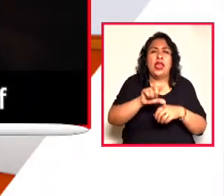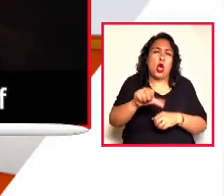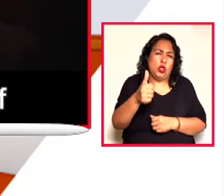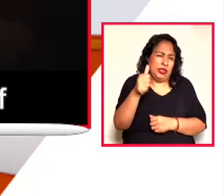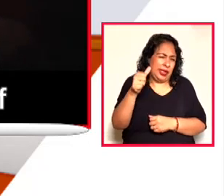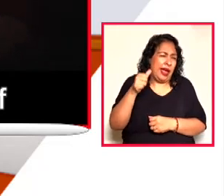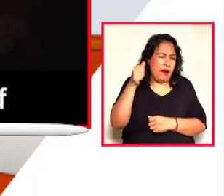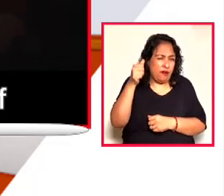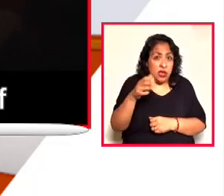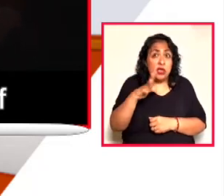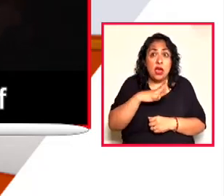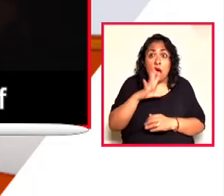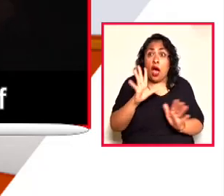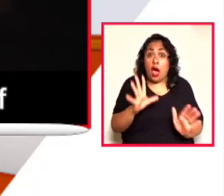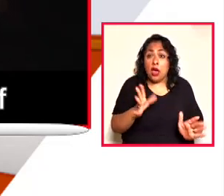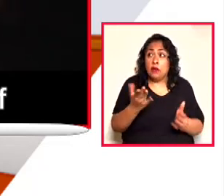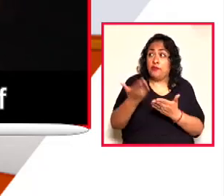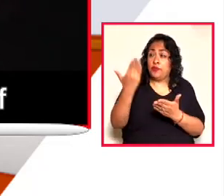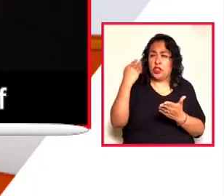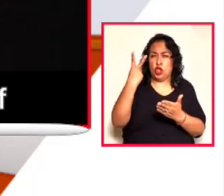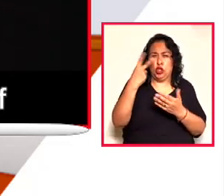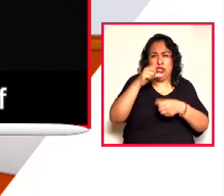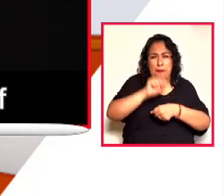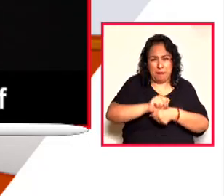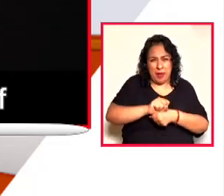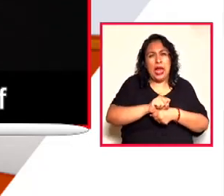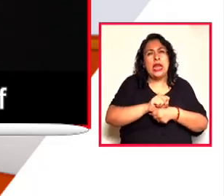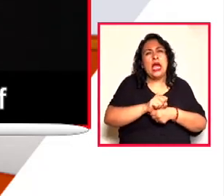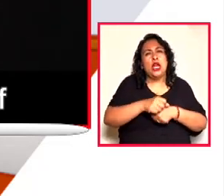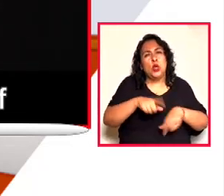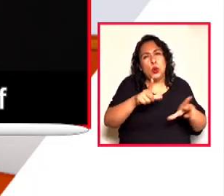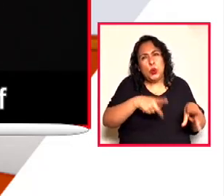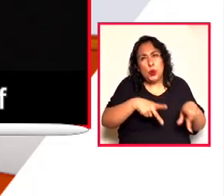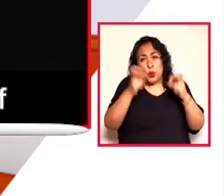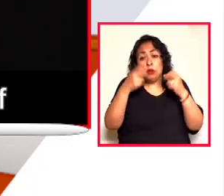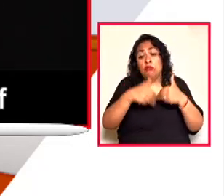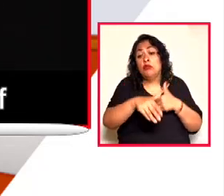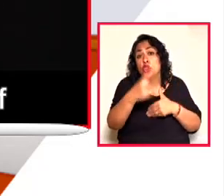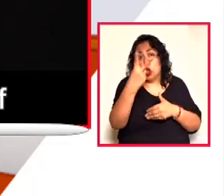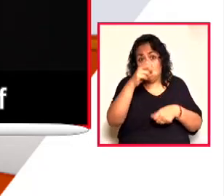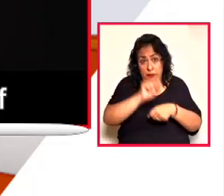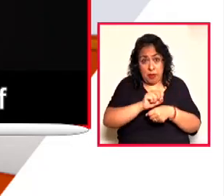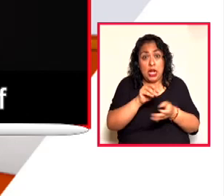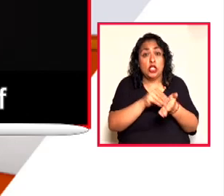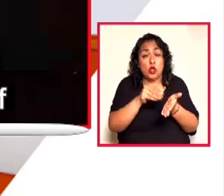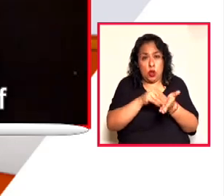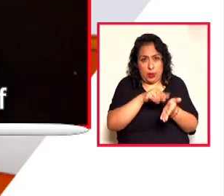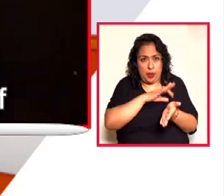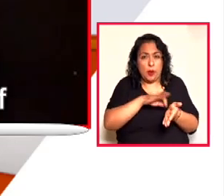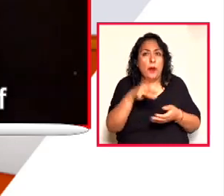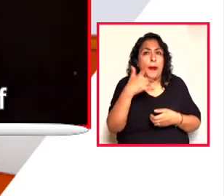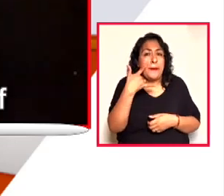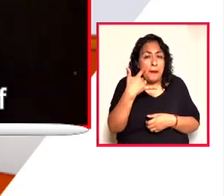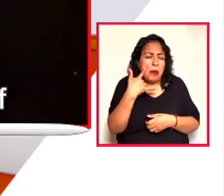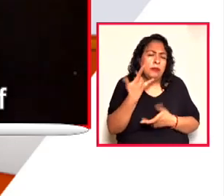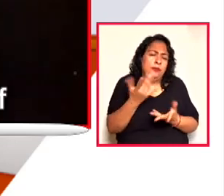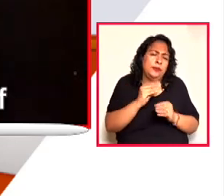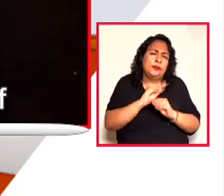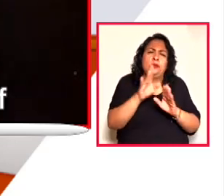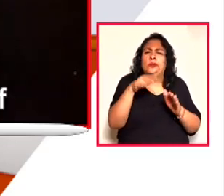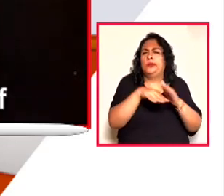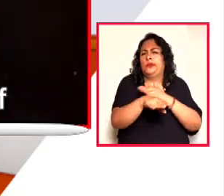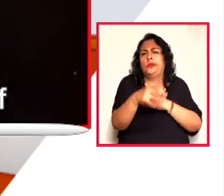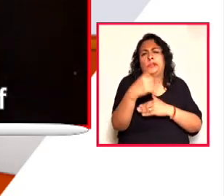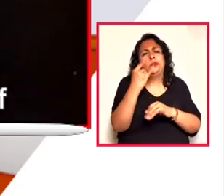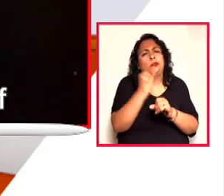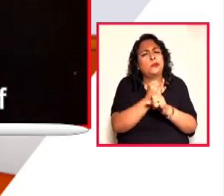tenemos 2 semanas con la plataforma arriba, nos quedan 2 semanas más y claro, pueden entrar a la página,